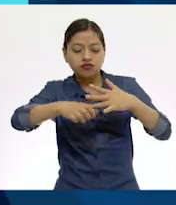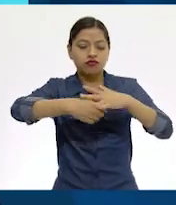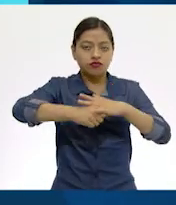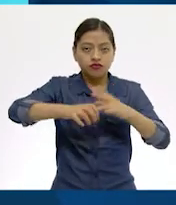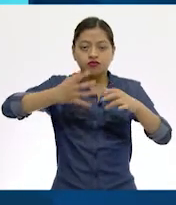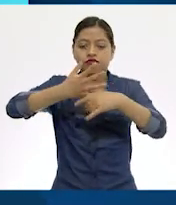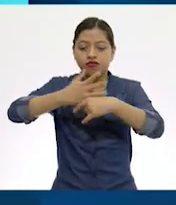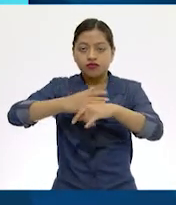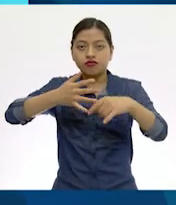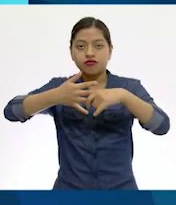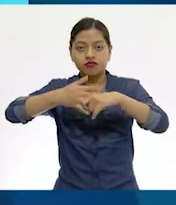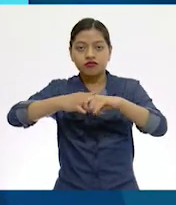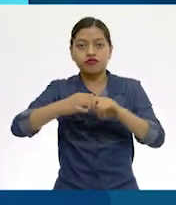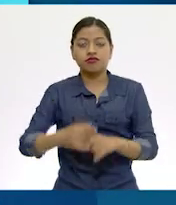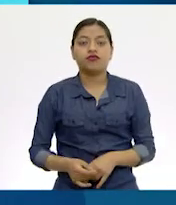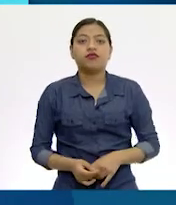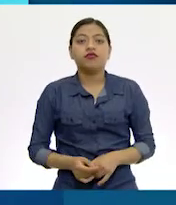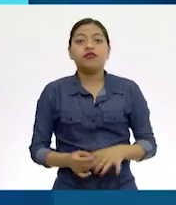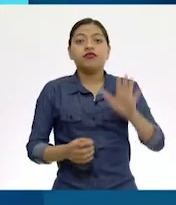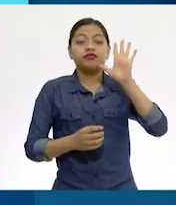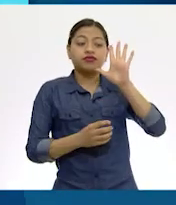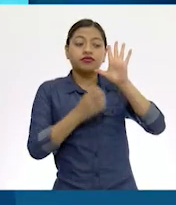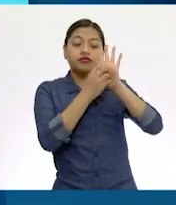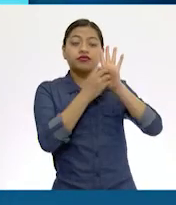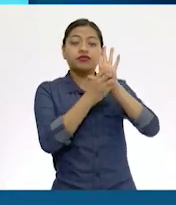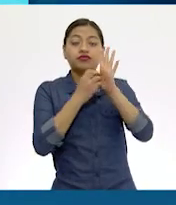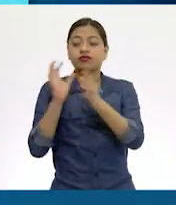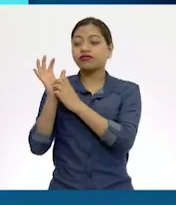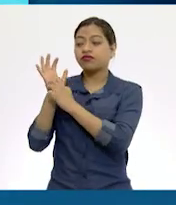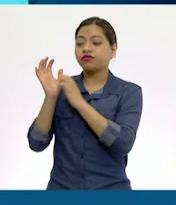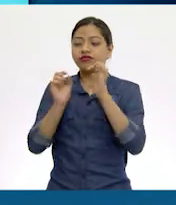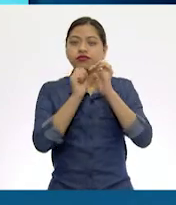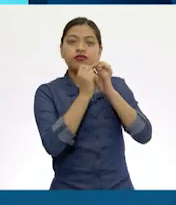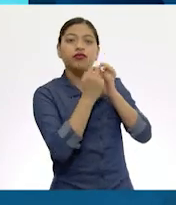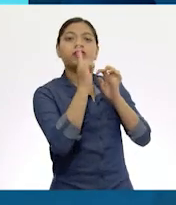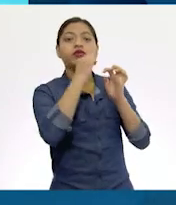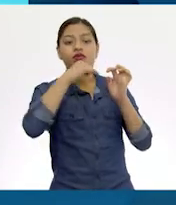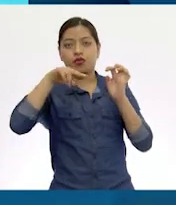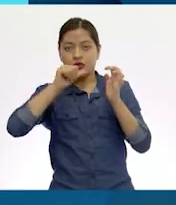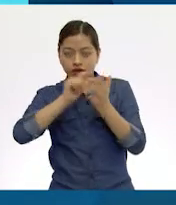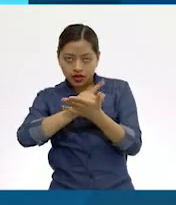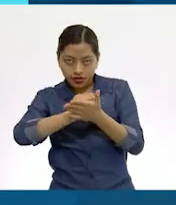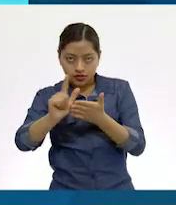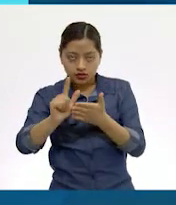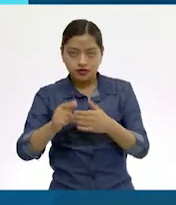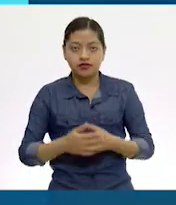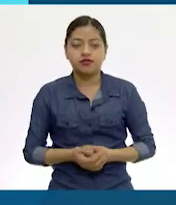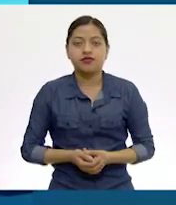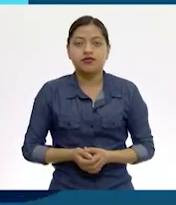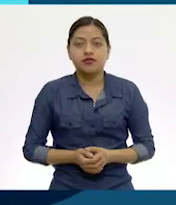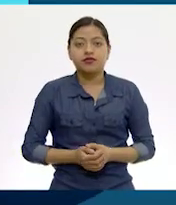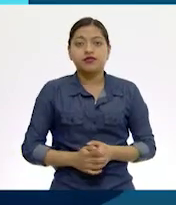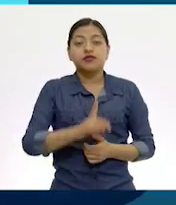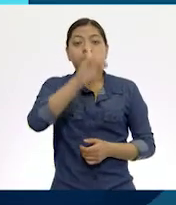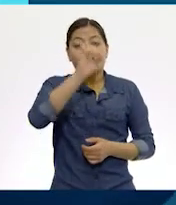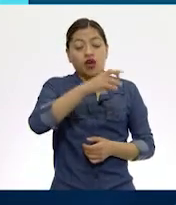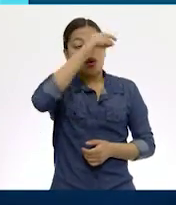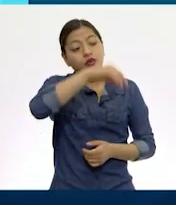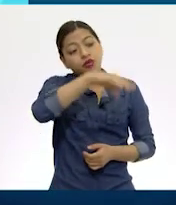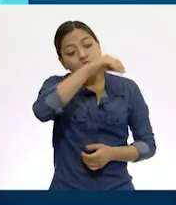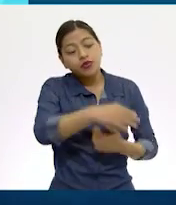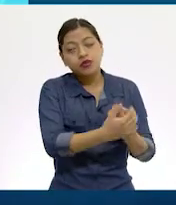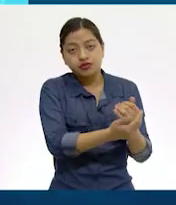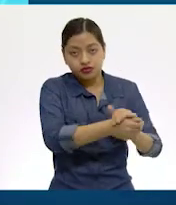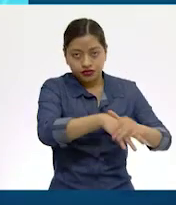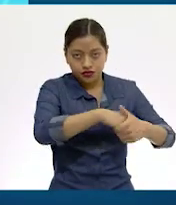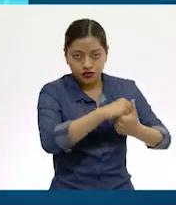dedos. Ahora haz como que rasguñas la palma de tus manos para lavar tus uñas. Enjuaga tus manos con